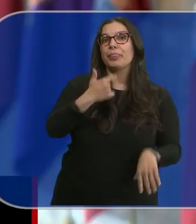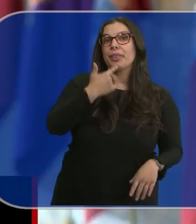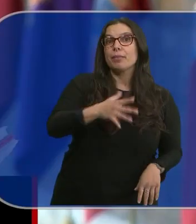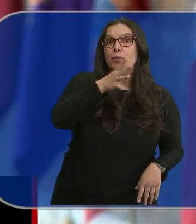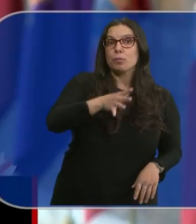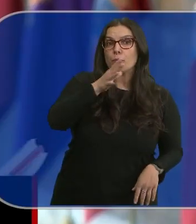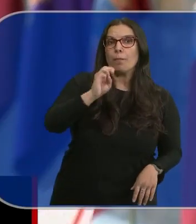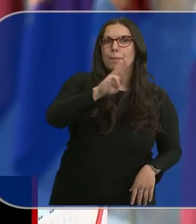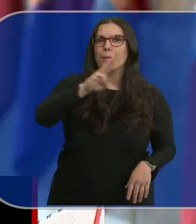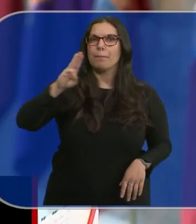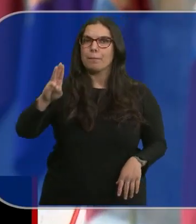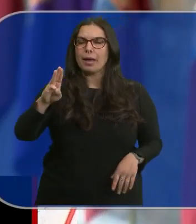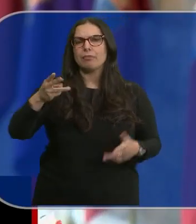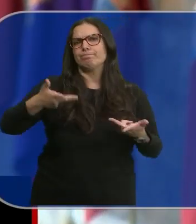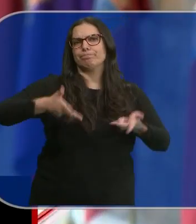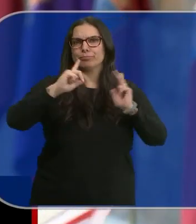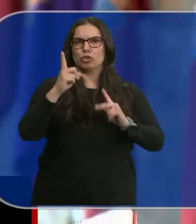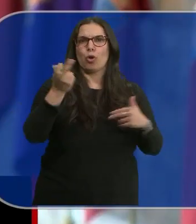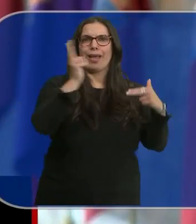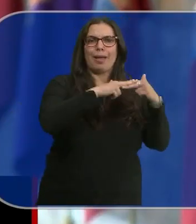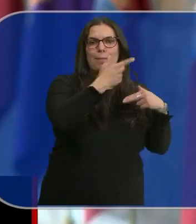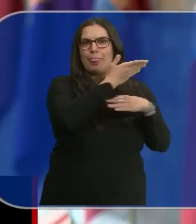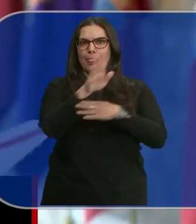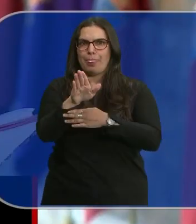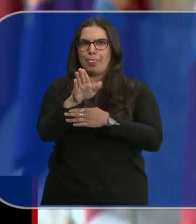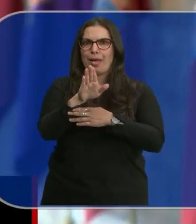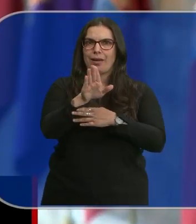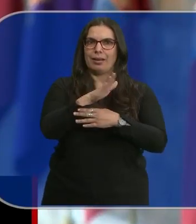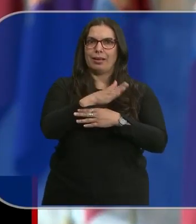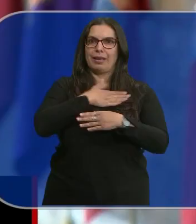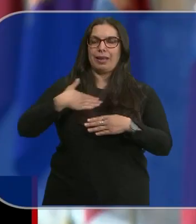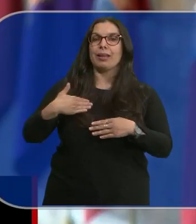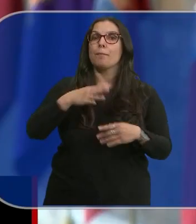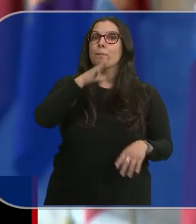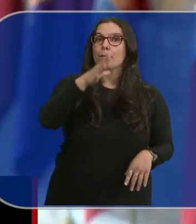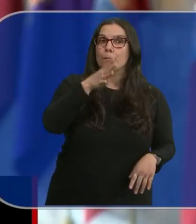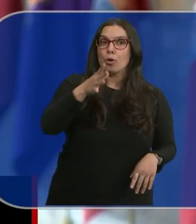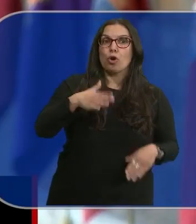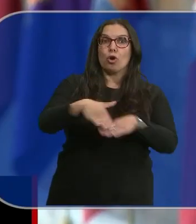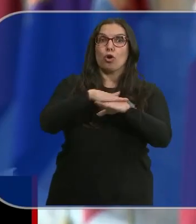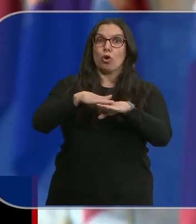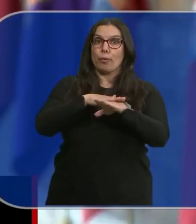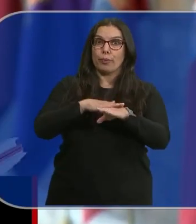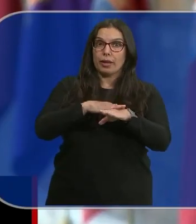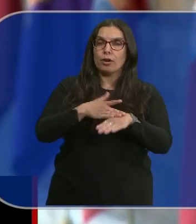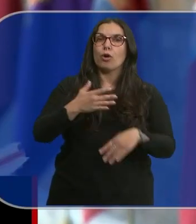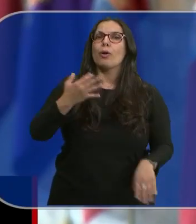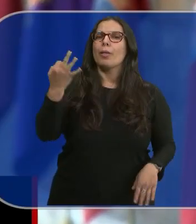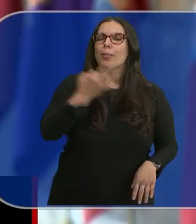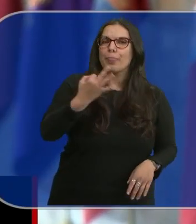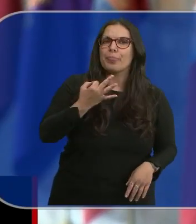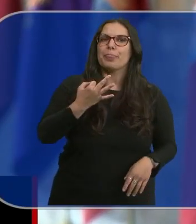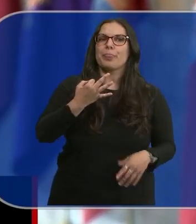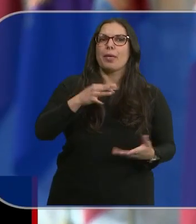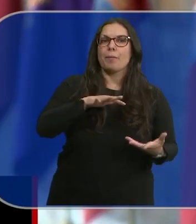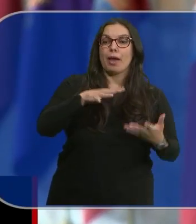que el PP no ha dado luz verde a la enmienda que habían presentado. Esta pasaba porque el Gobierno autonómico ejecute todas las